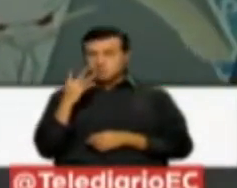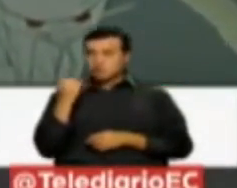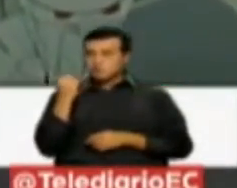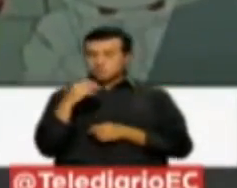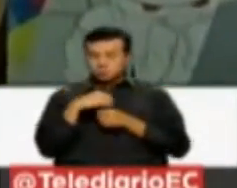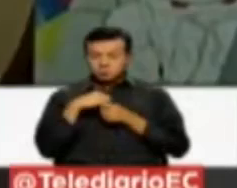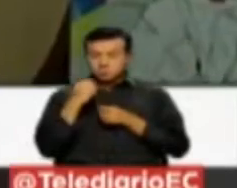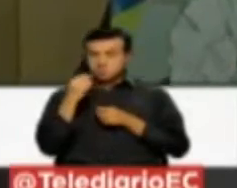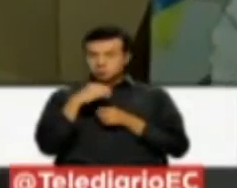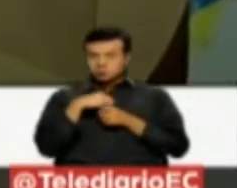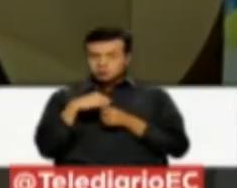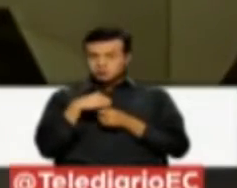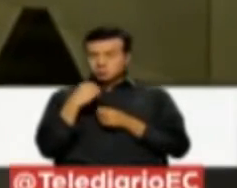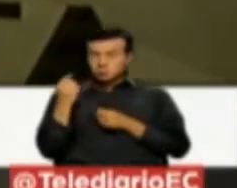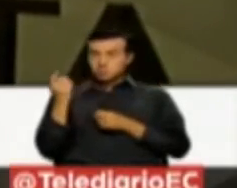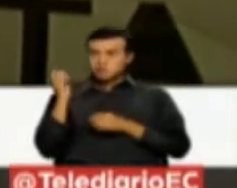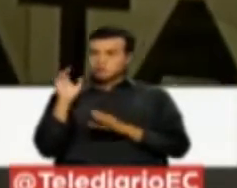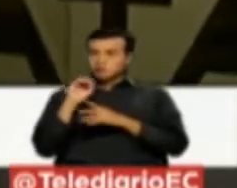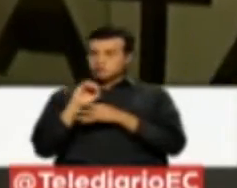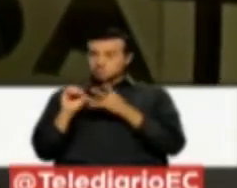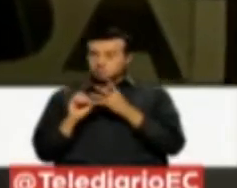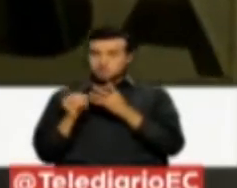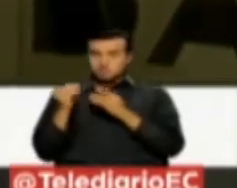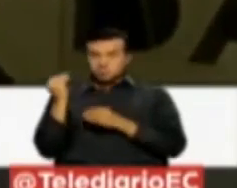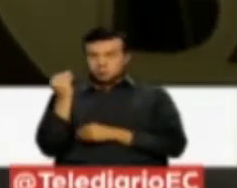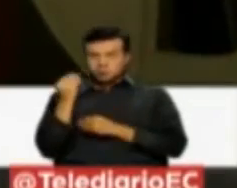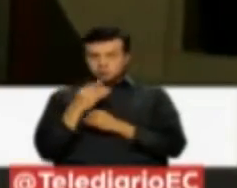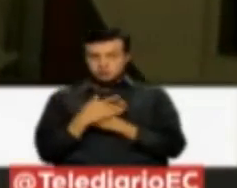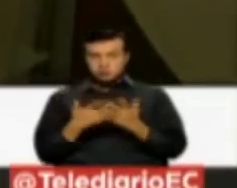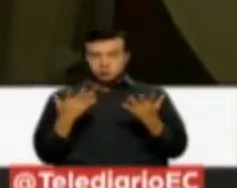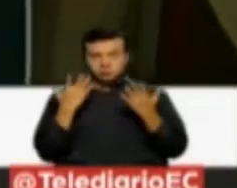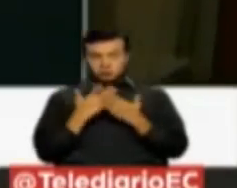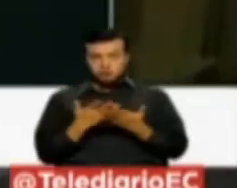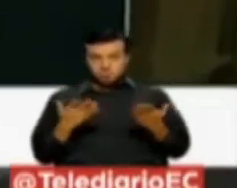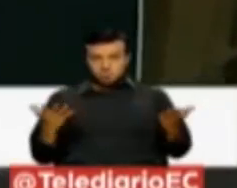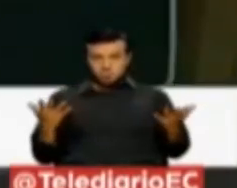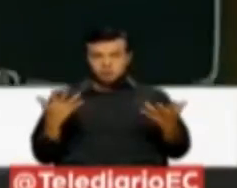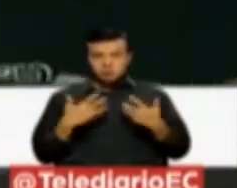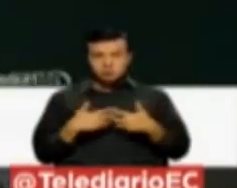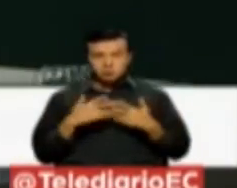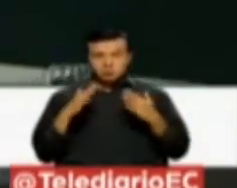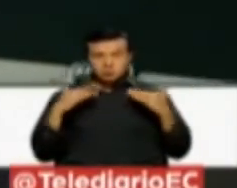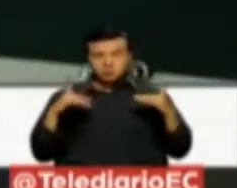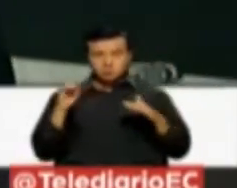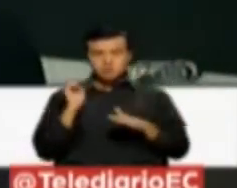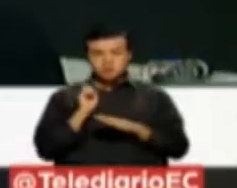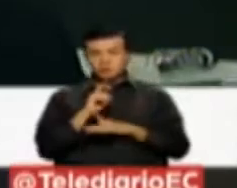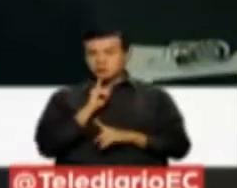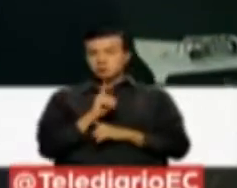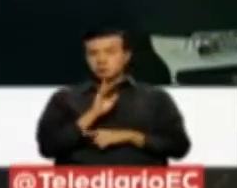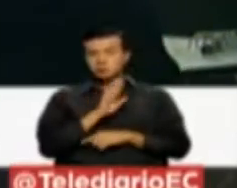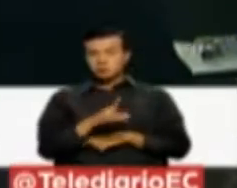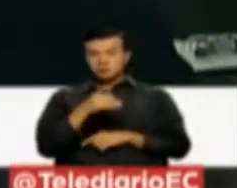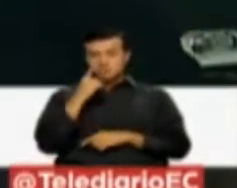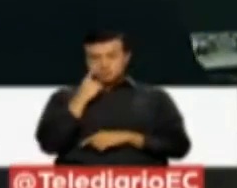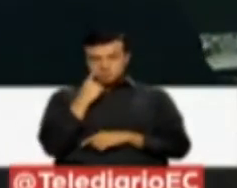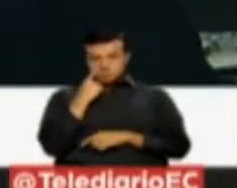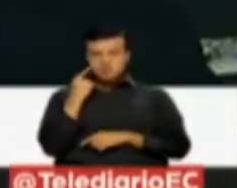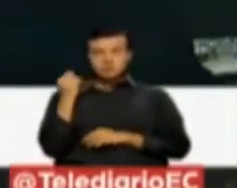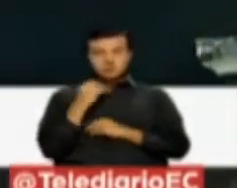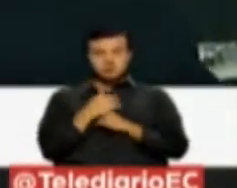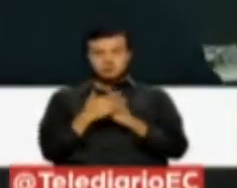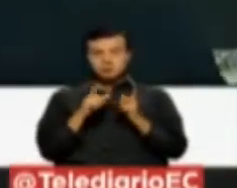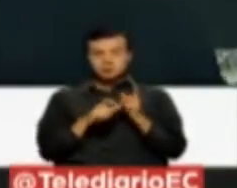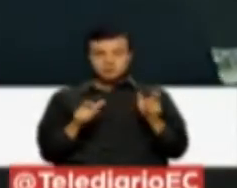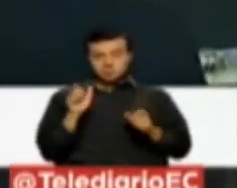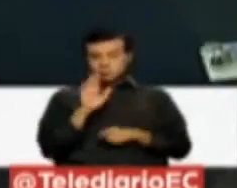capital semilla otorgado por Senecida a estos jóvenes, de esta maquinaria que se encuentra acá, está dispuesta